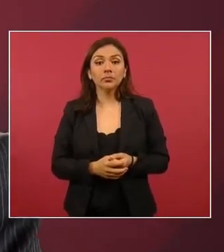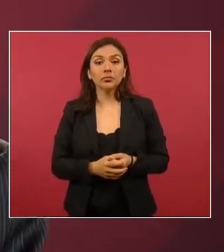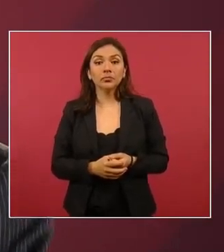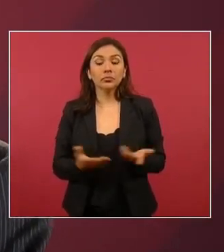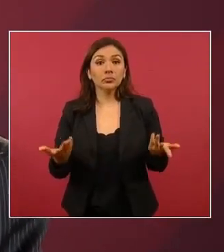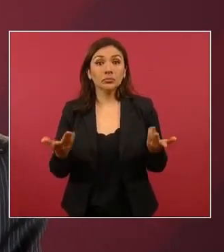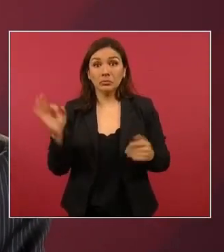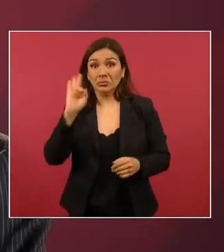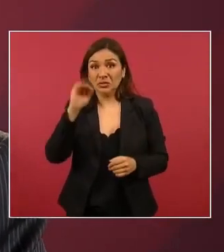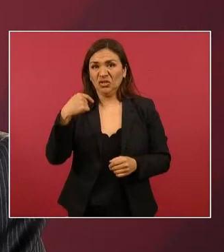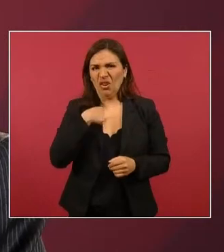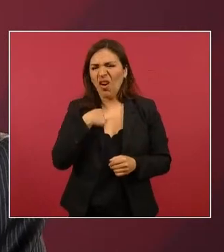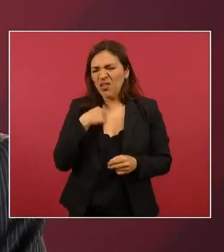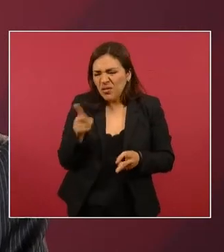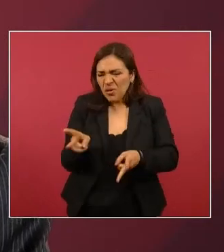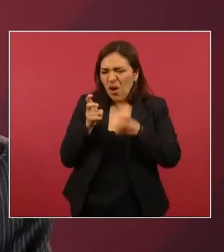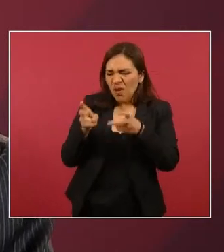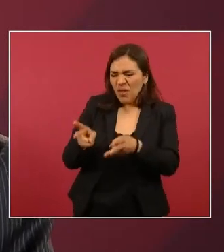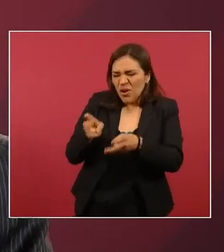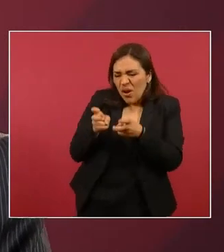si yo me hubiese dedicado a robar